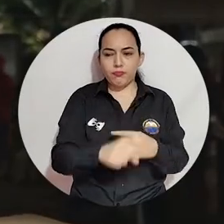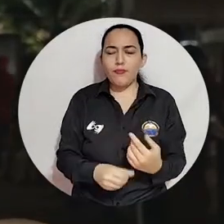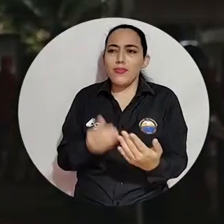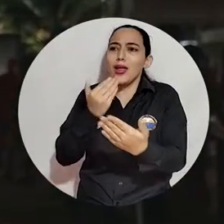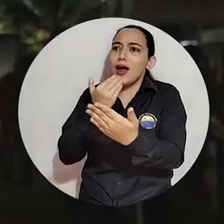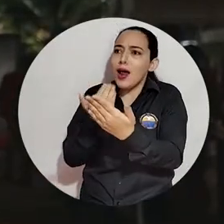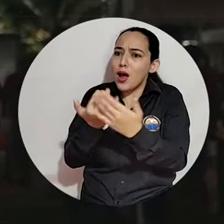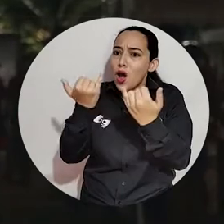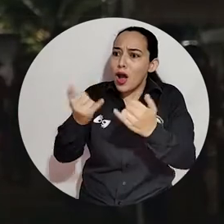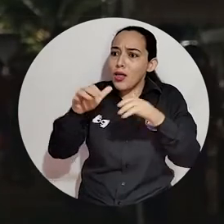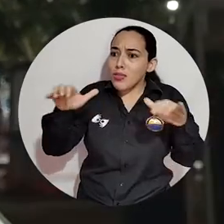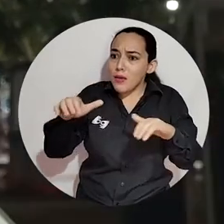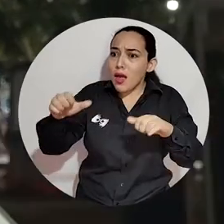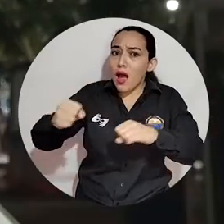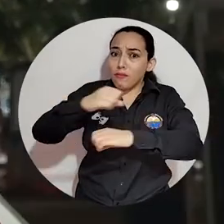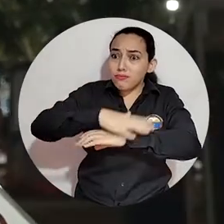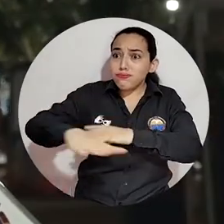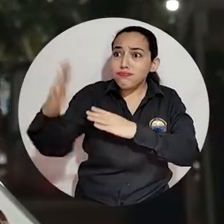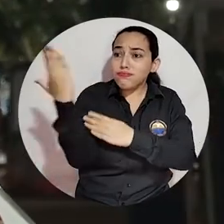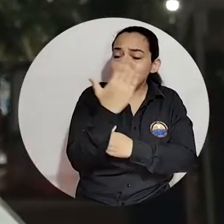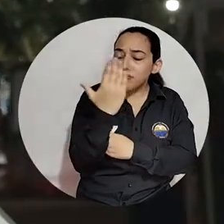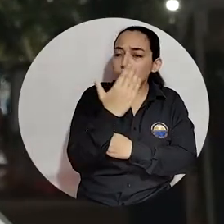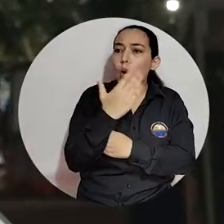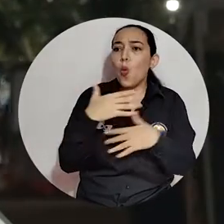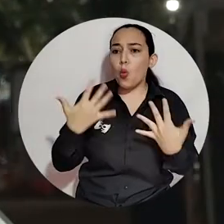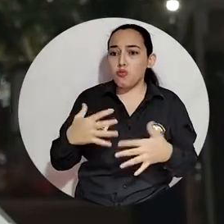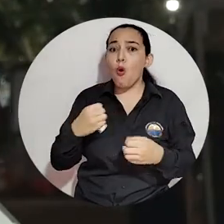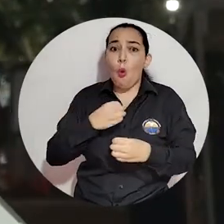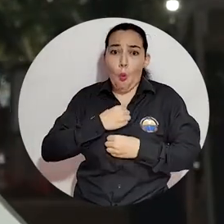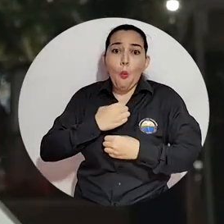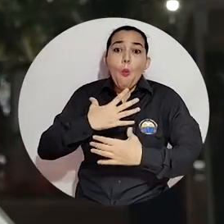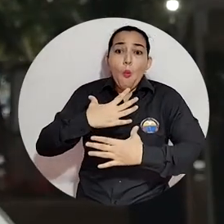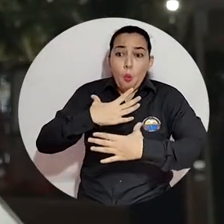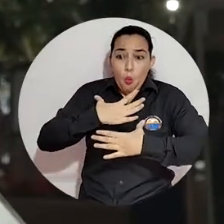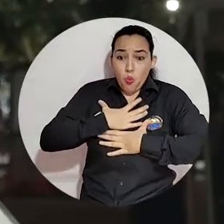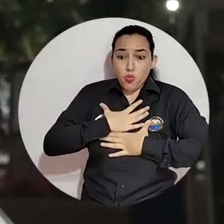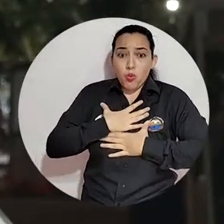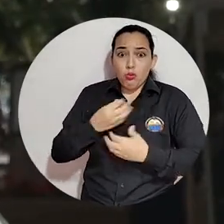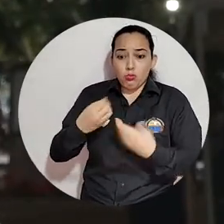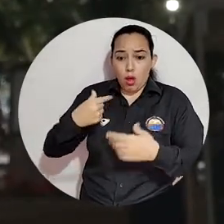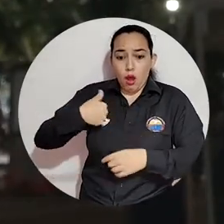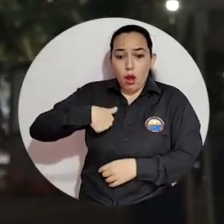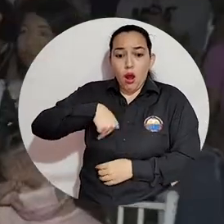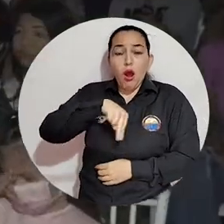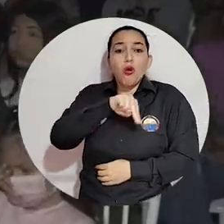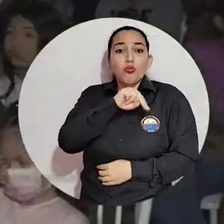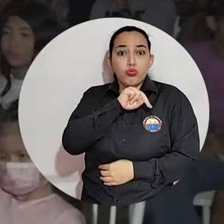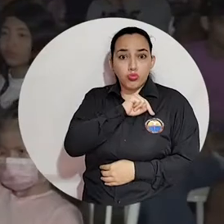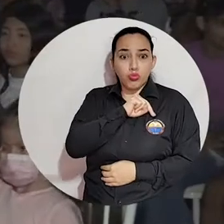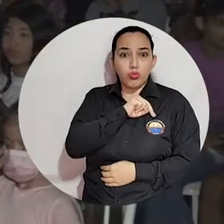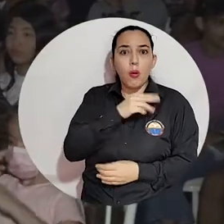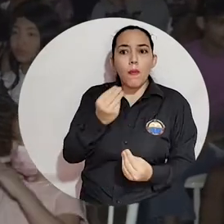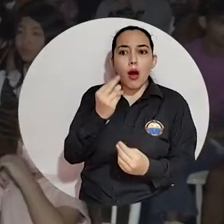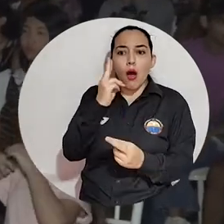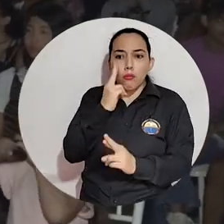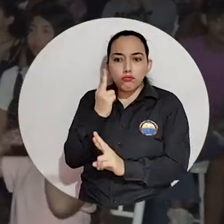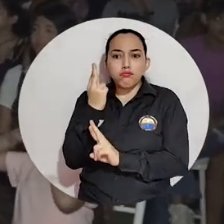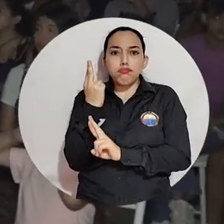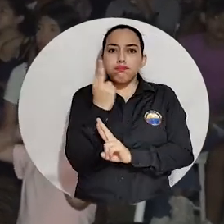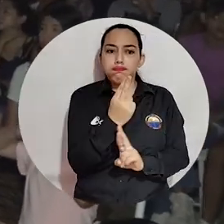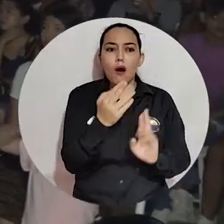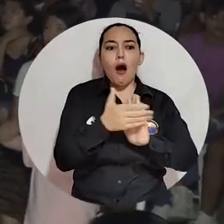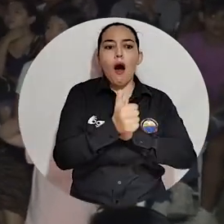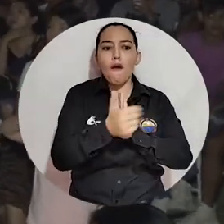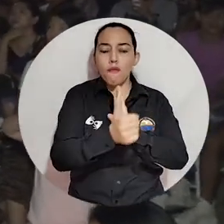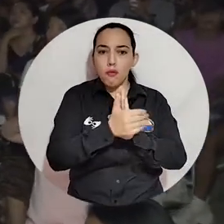Agradecerle en general al festival, es una oportunidad muy bonita que nos brinda la universidad para expandirnos, para